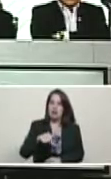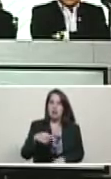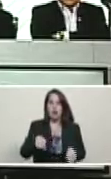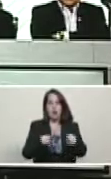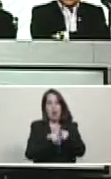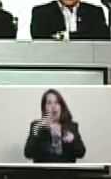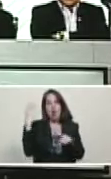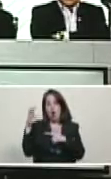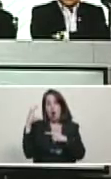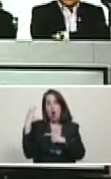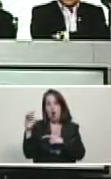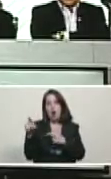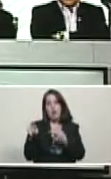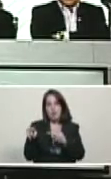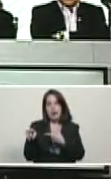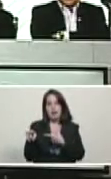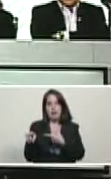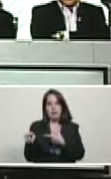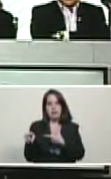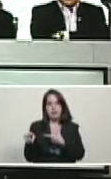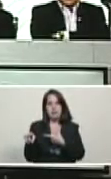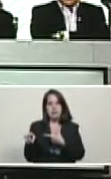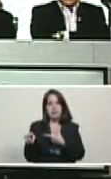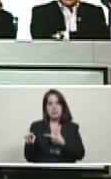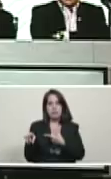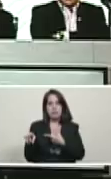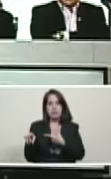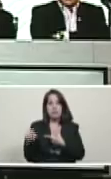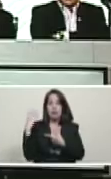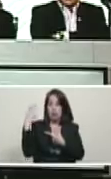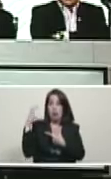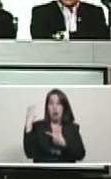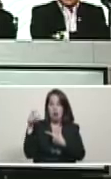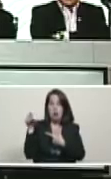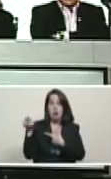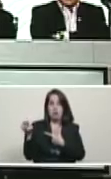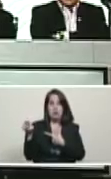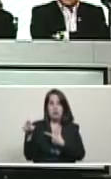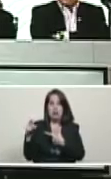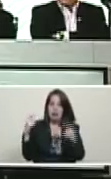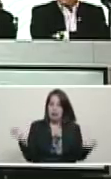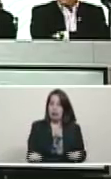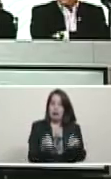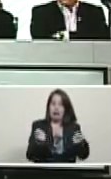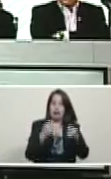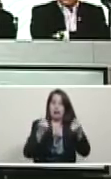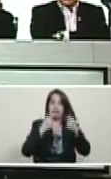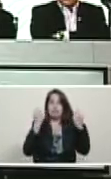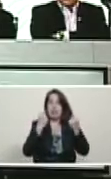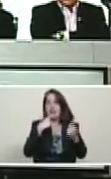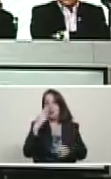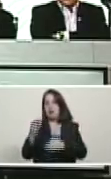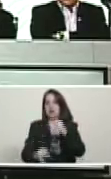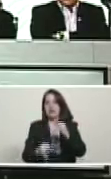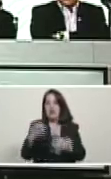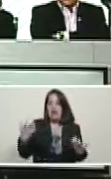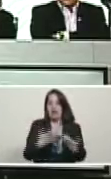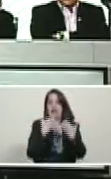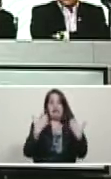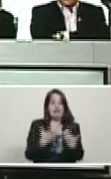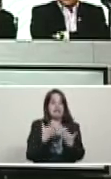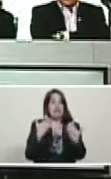colombia en colombia hay una campaña para justificar una guerra